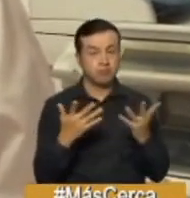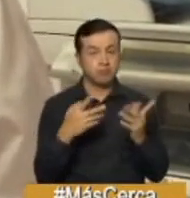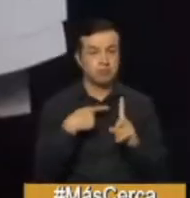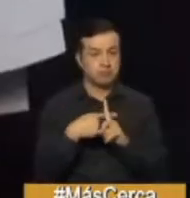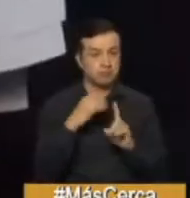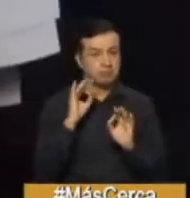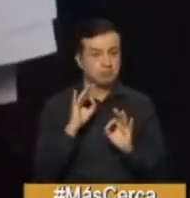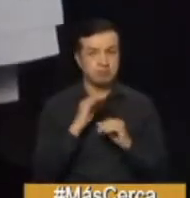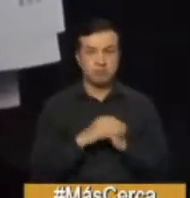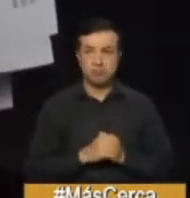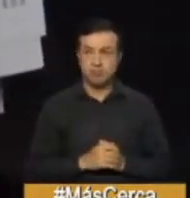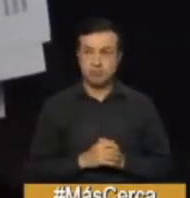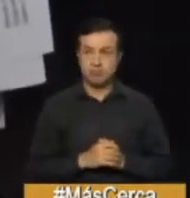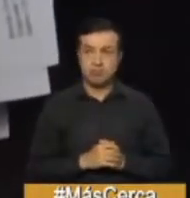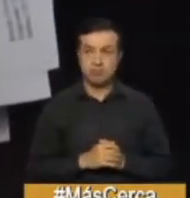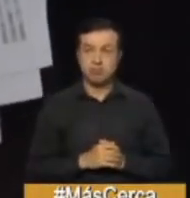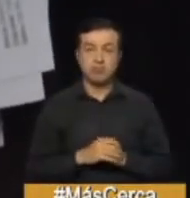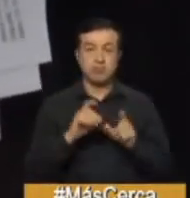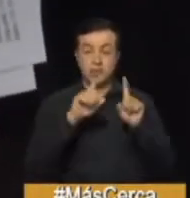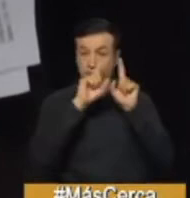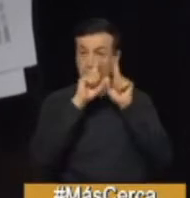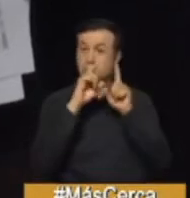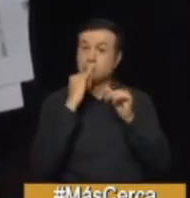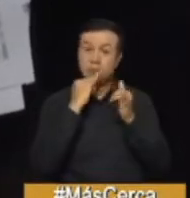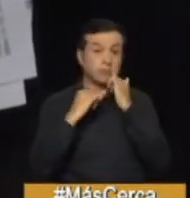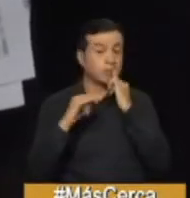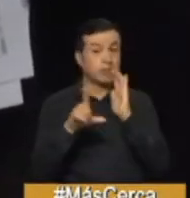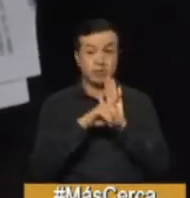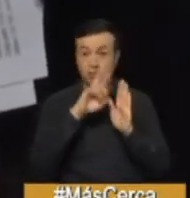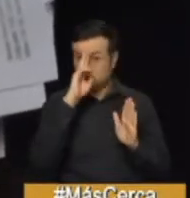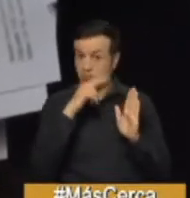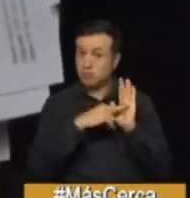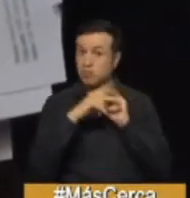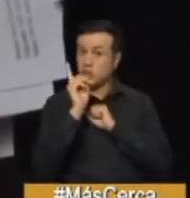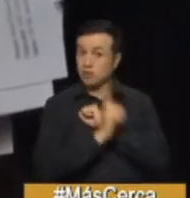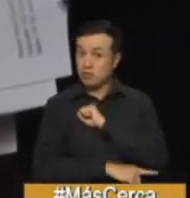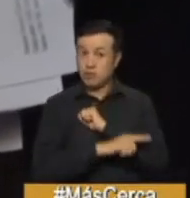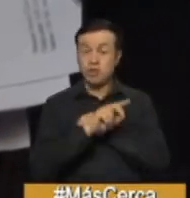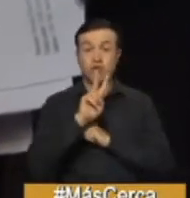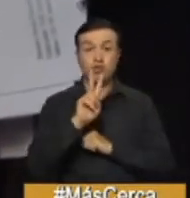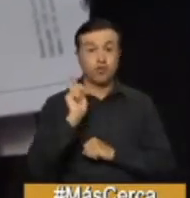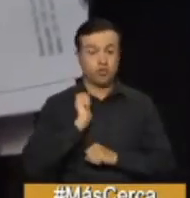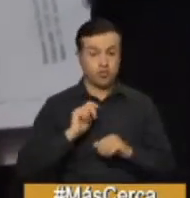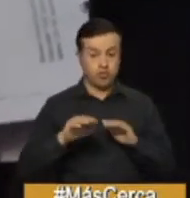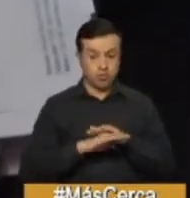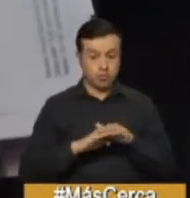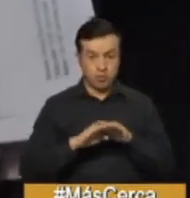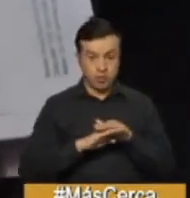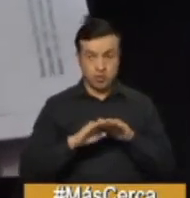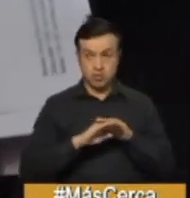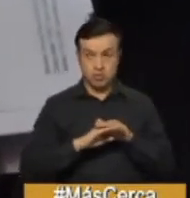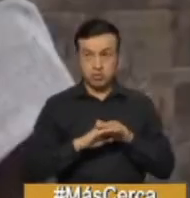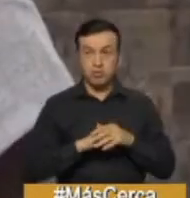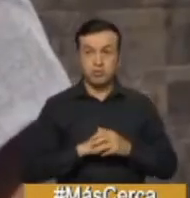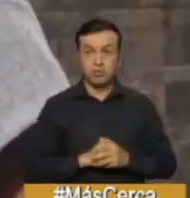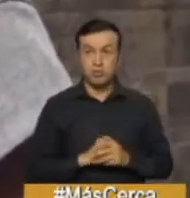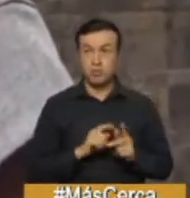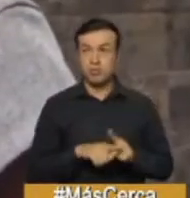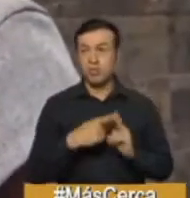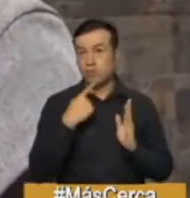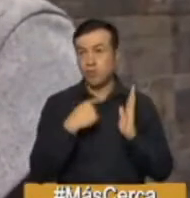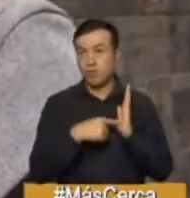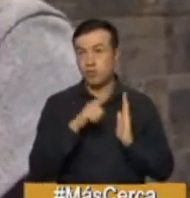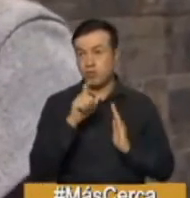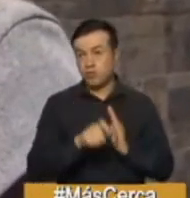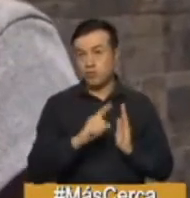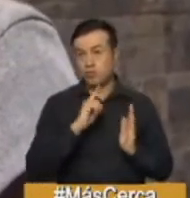provechoso a las empresas que incumplan con las normas legales las sanciones van desde dos salarios básicos remunerados ejemplo si es